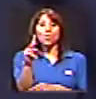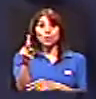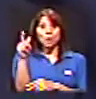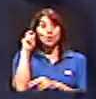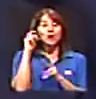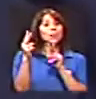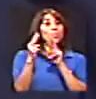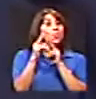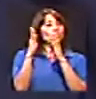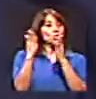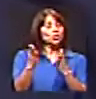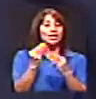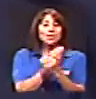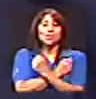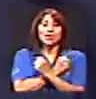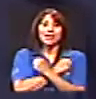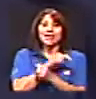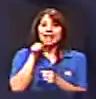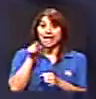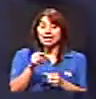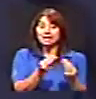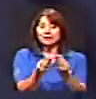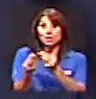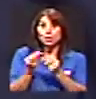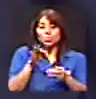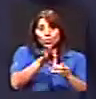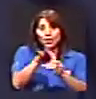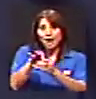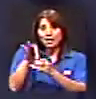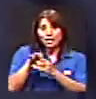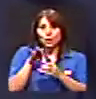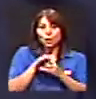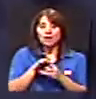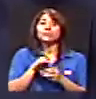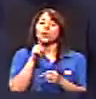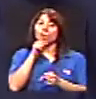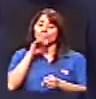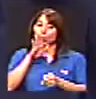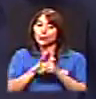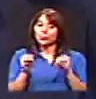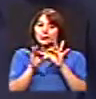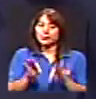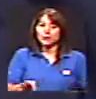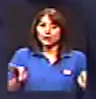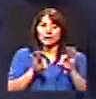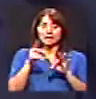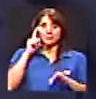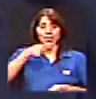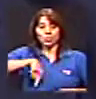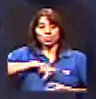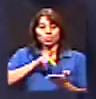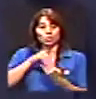muy querida. Ella es productora agrícola y, de hecho, uno de nuestros compromisos más importantes en el programa del partido y en la